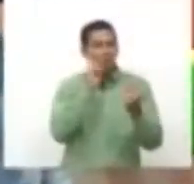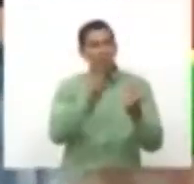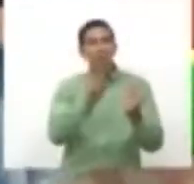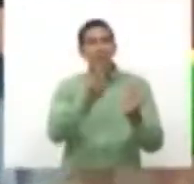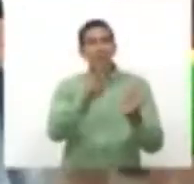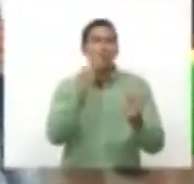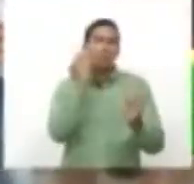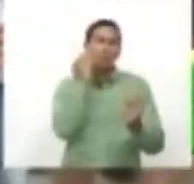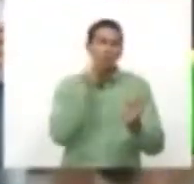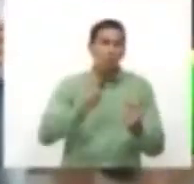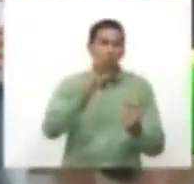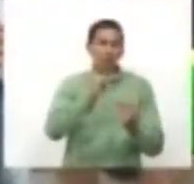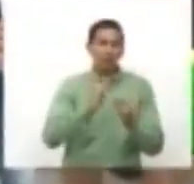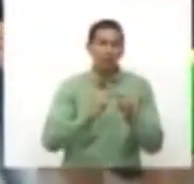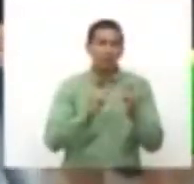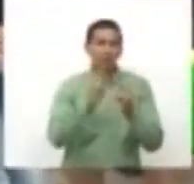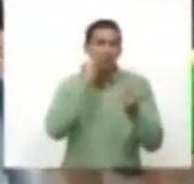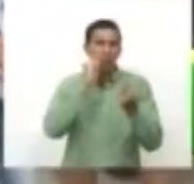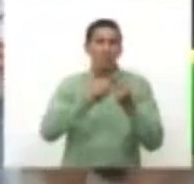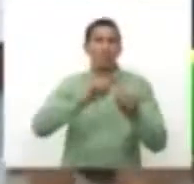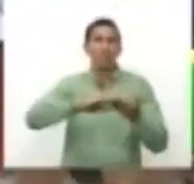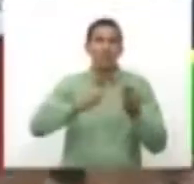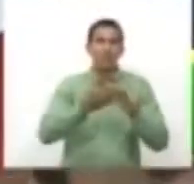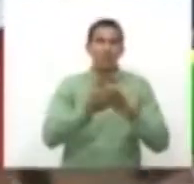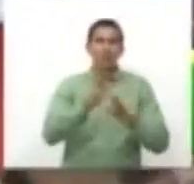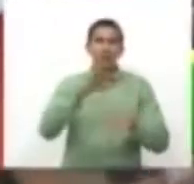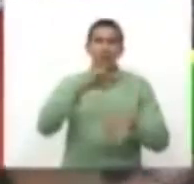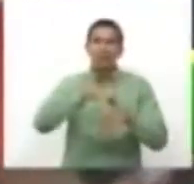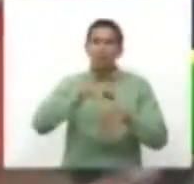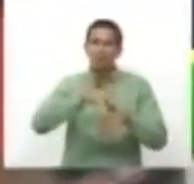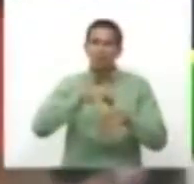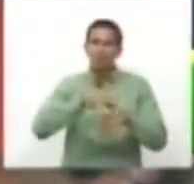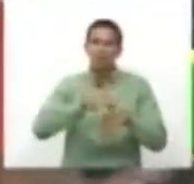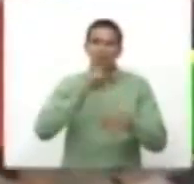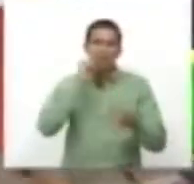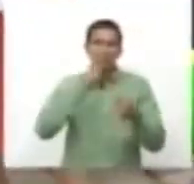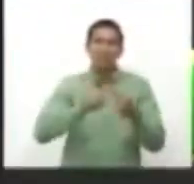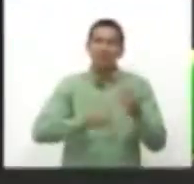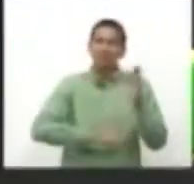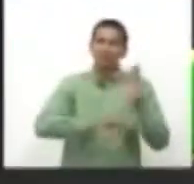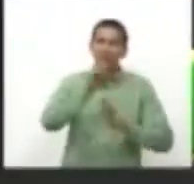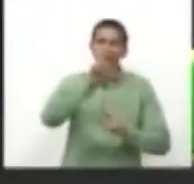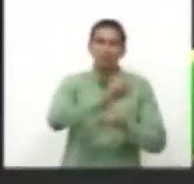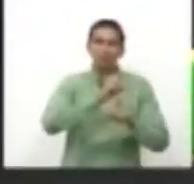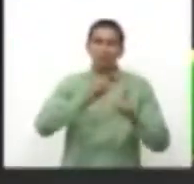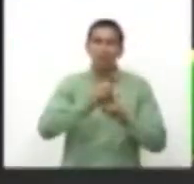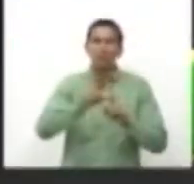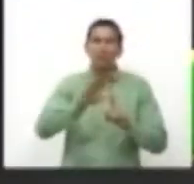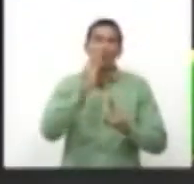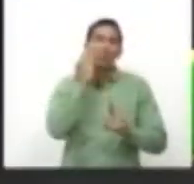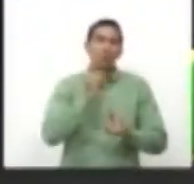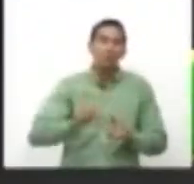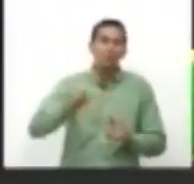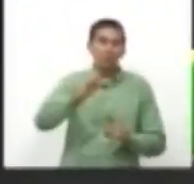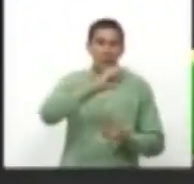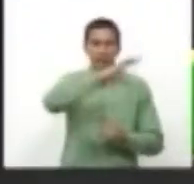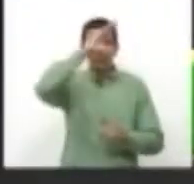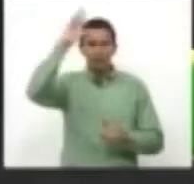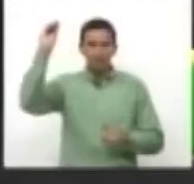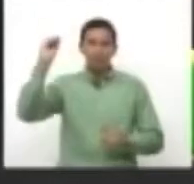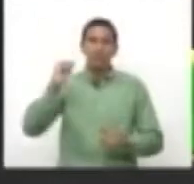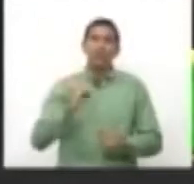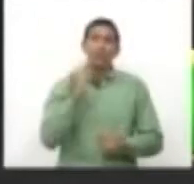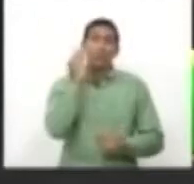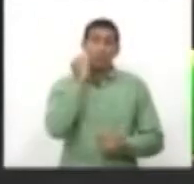Paz, organizado por Fundenca, una fundación para el desarrollo social de la mujer caribe. En este encuentro, la